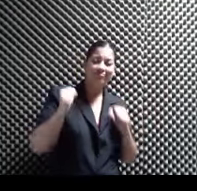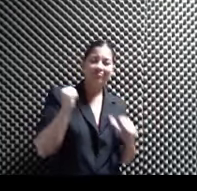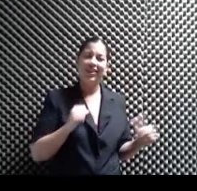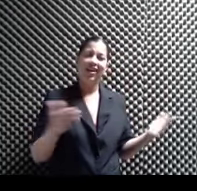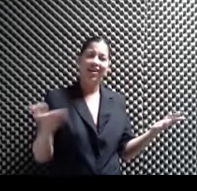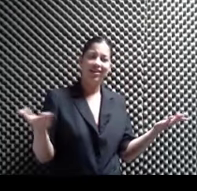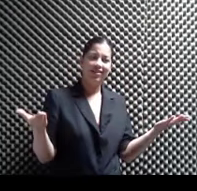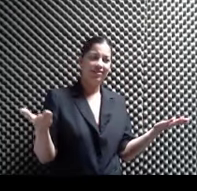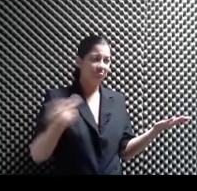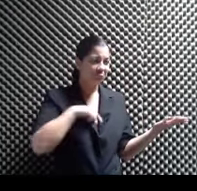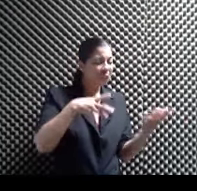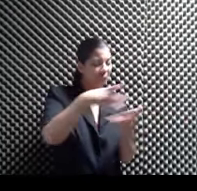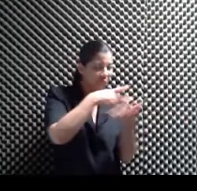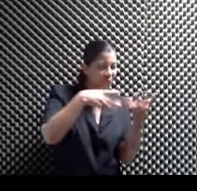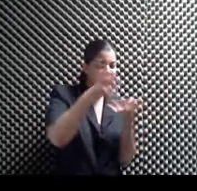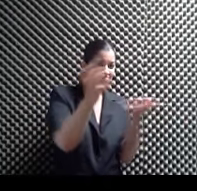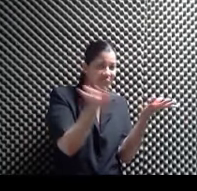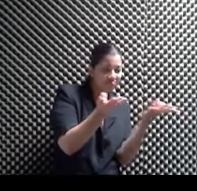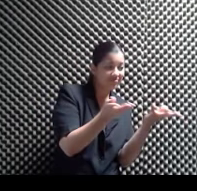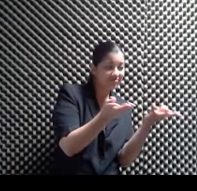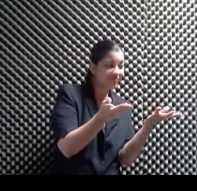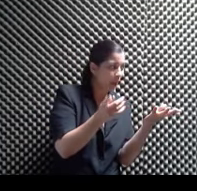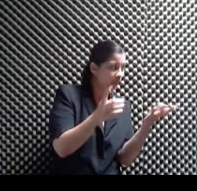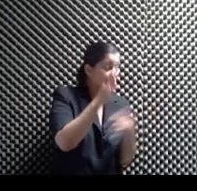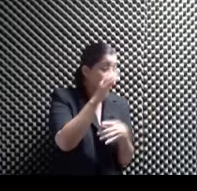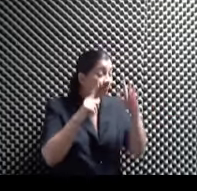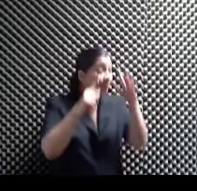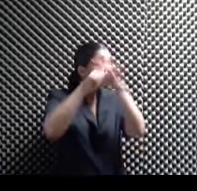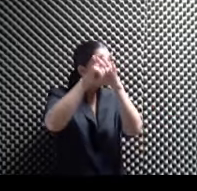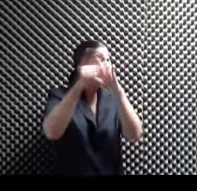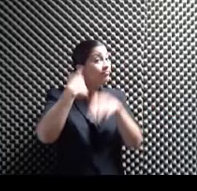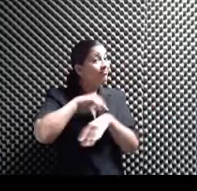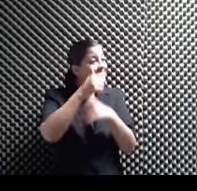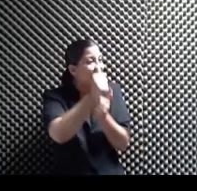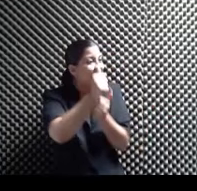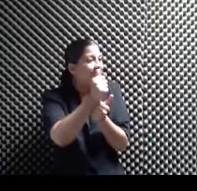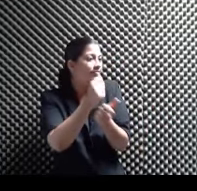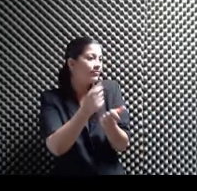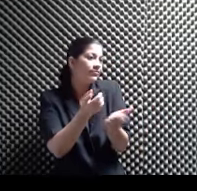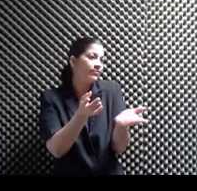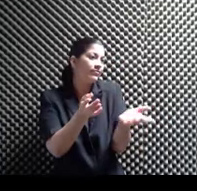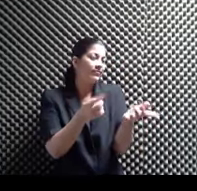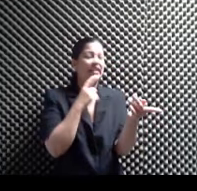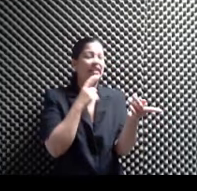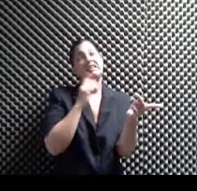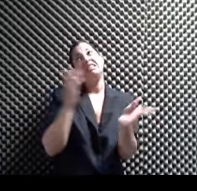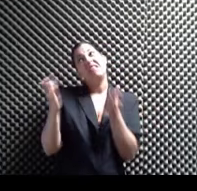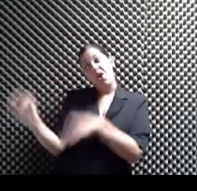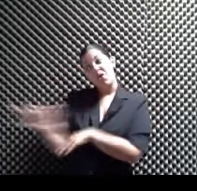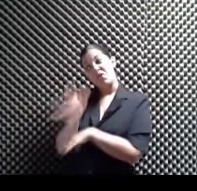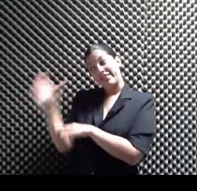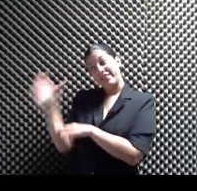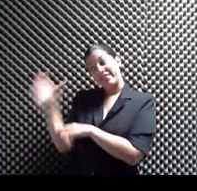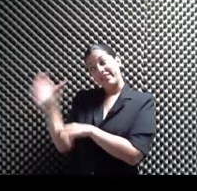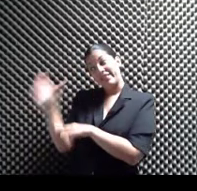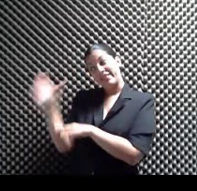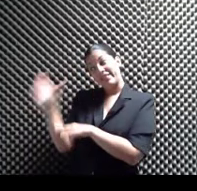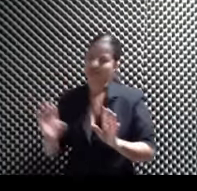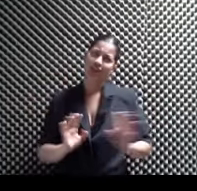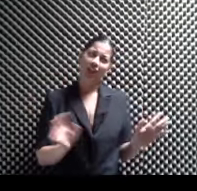conversaciones Pues Surgeció que Estamos interesados En Una fiesta de navidad Posiblemente salió No, Fue antes Fue antes